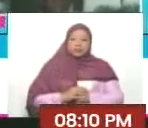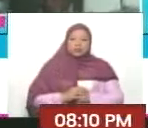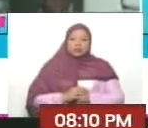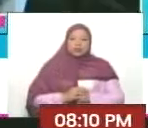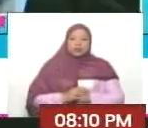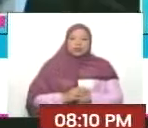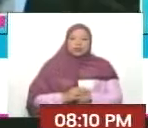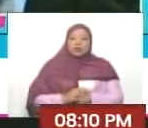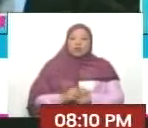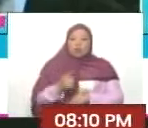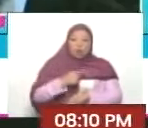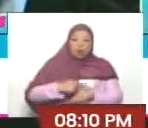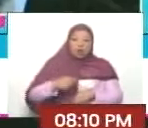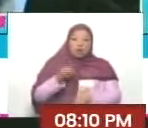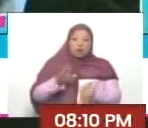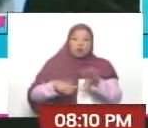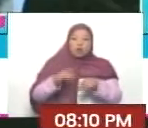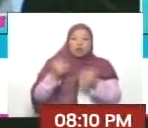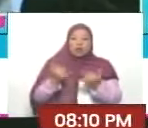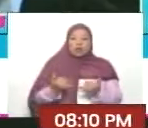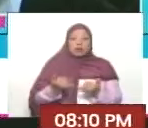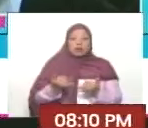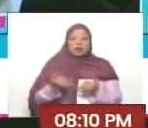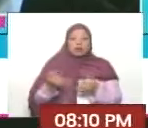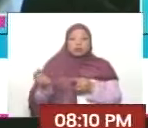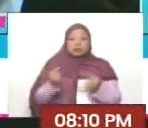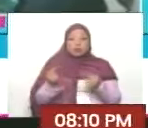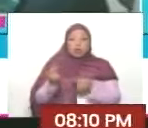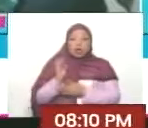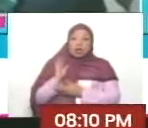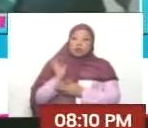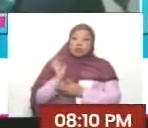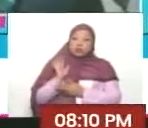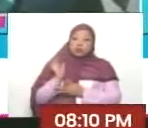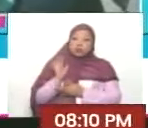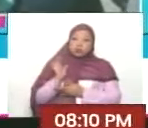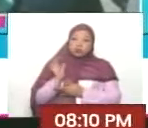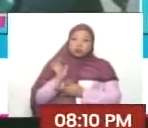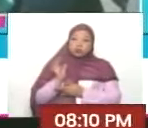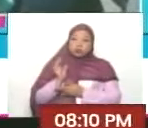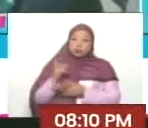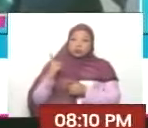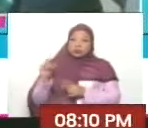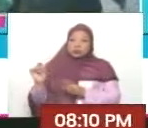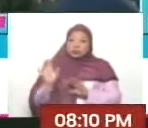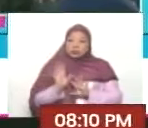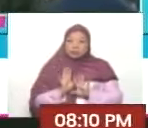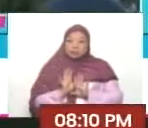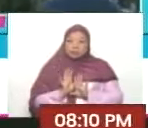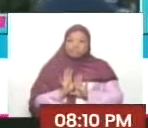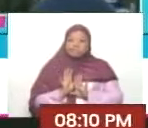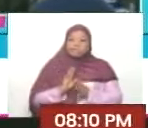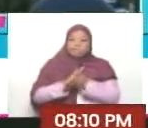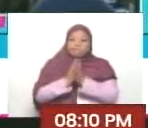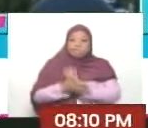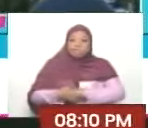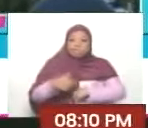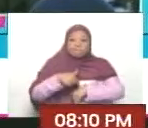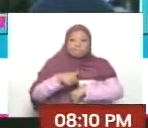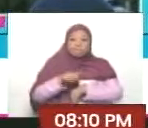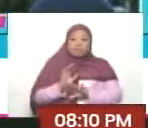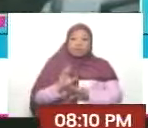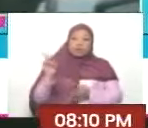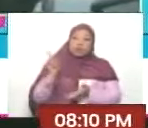pero rapidísimo. De hecho, yo tenía que hablar en la plenaria y se me pasó el tiempo. Cuando llegué a la